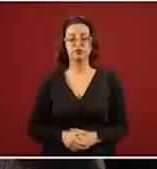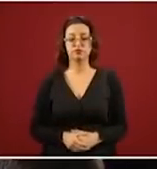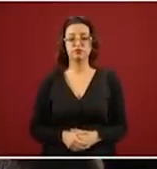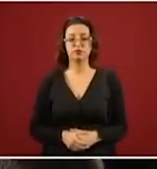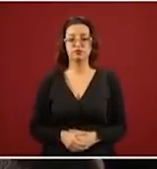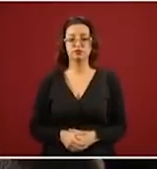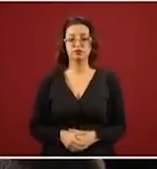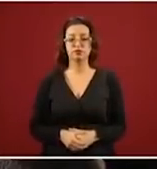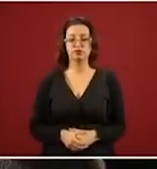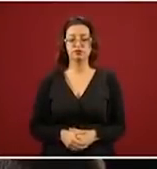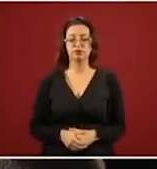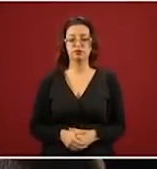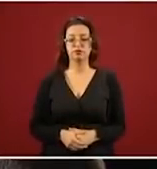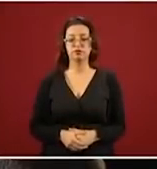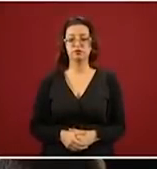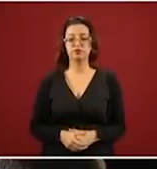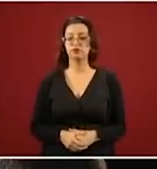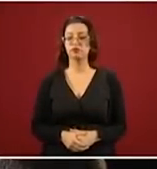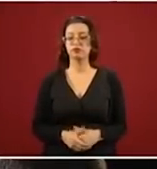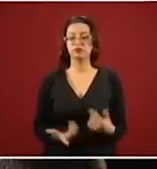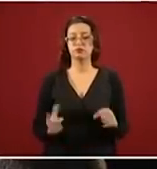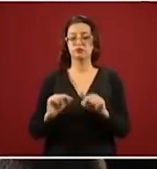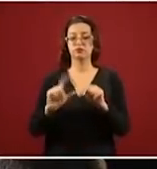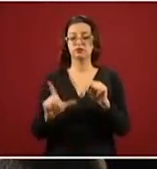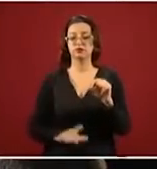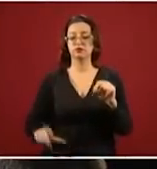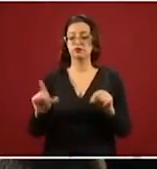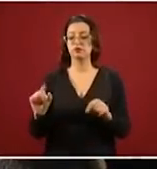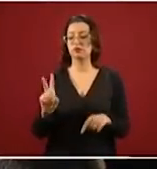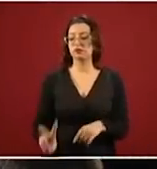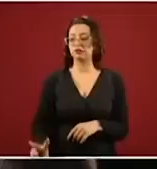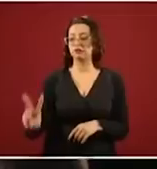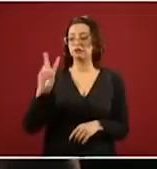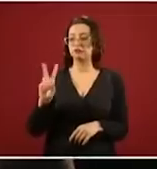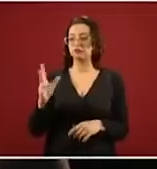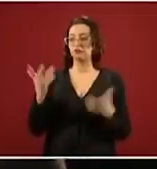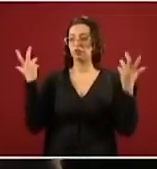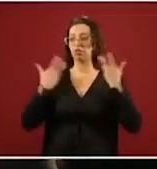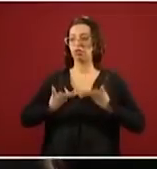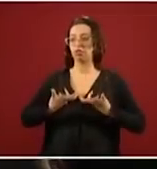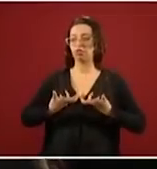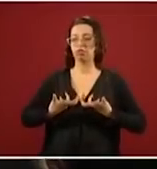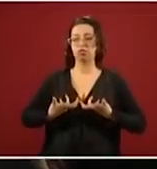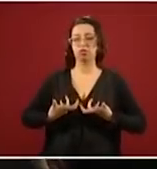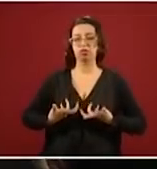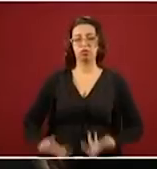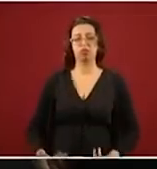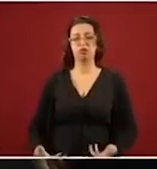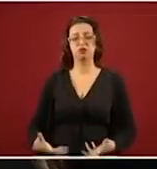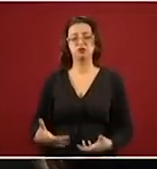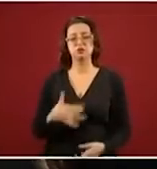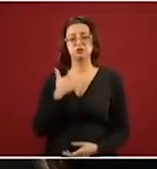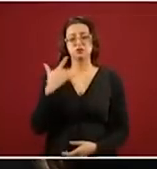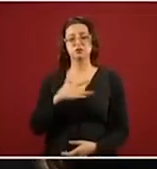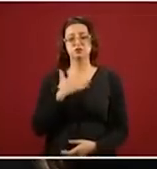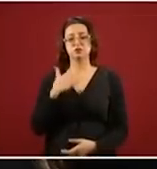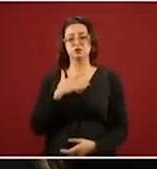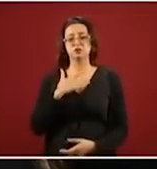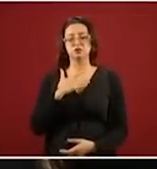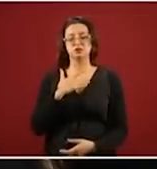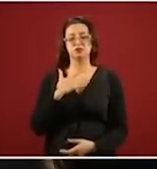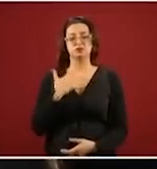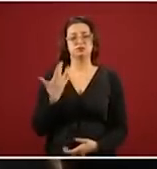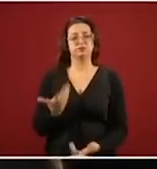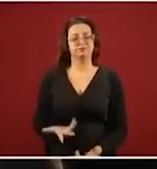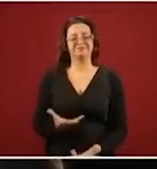méxico se conmovió con esta tragedia para todos nosotros sin duda ha sido un tema